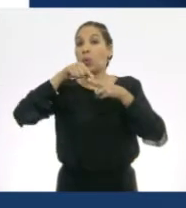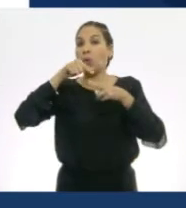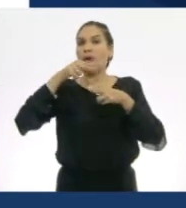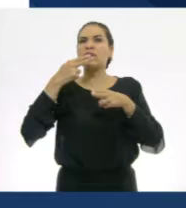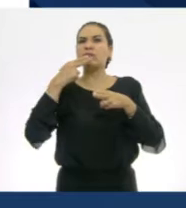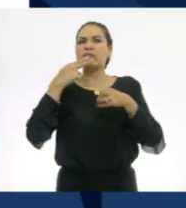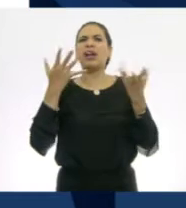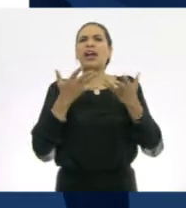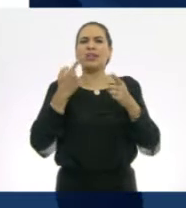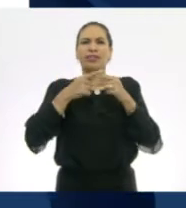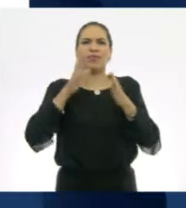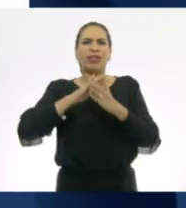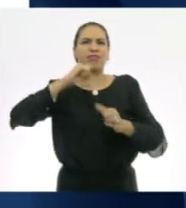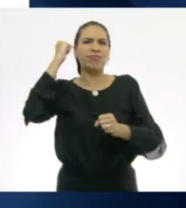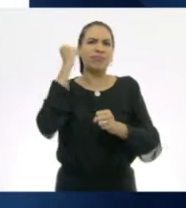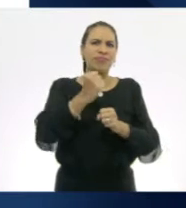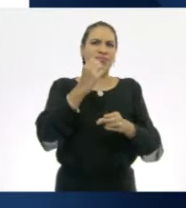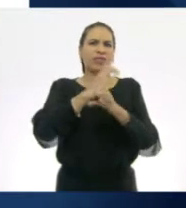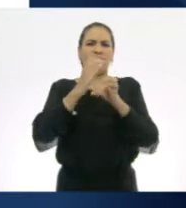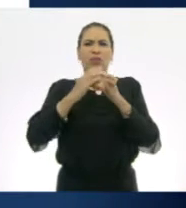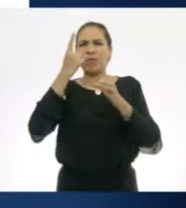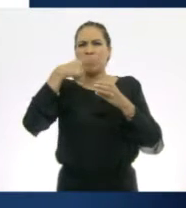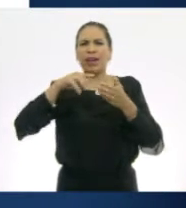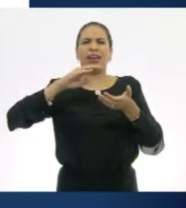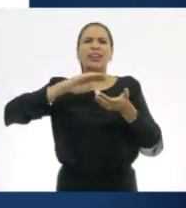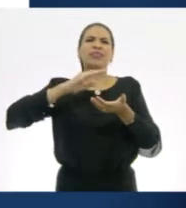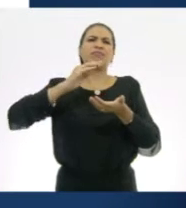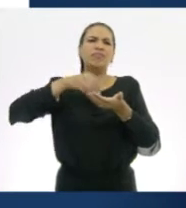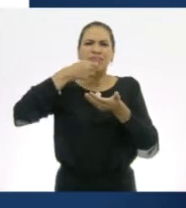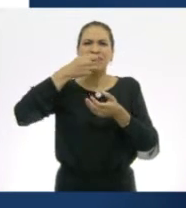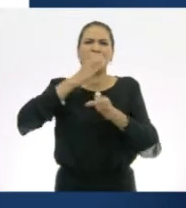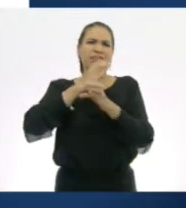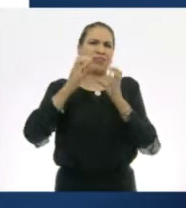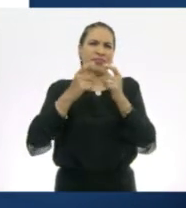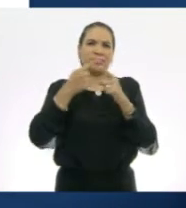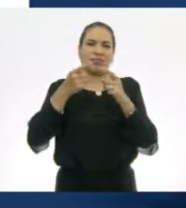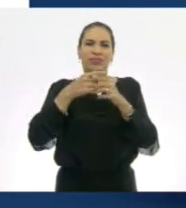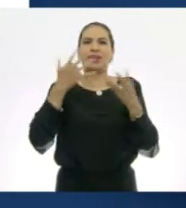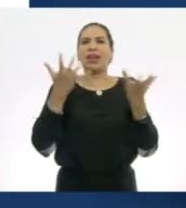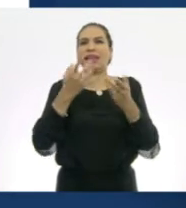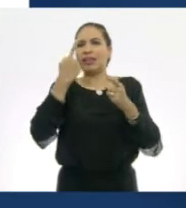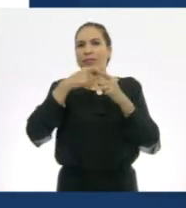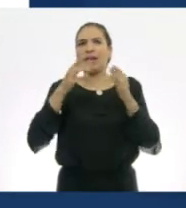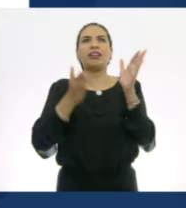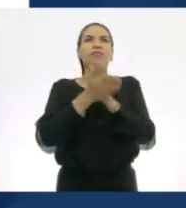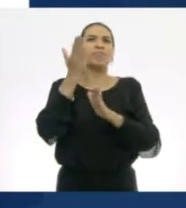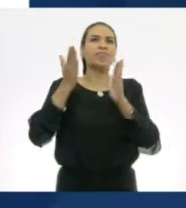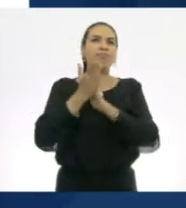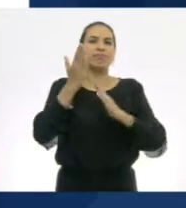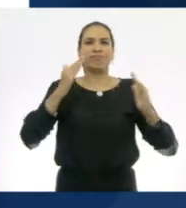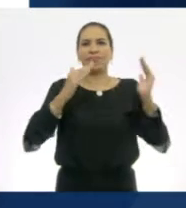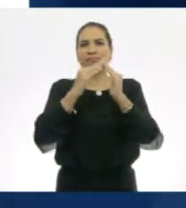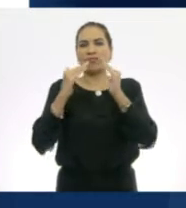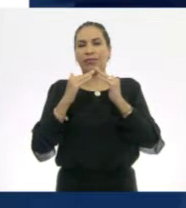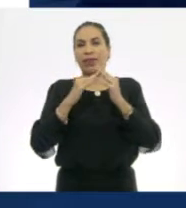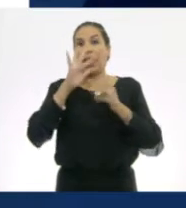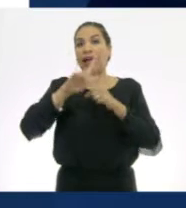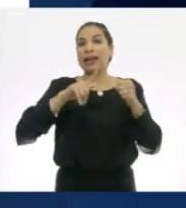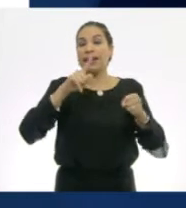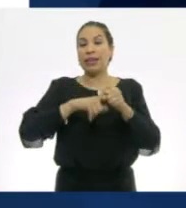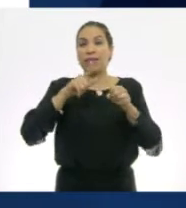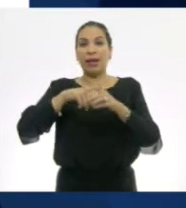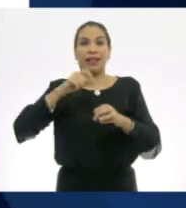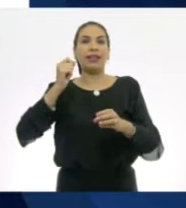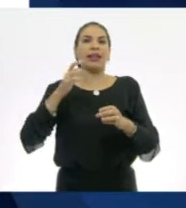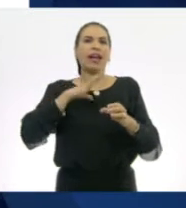se elaboraban armas y utensilios. Además, se empleaban para la construcción de viviendas. Entre los animales de caza